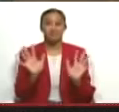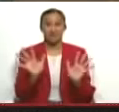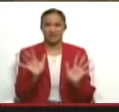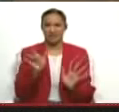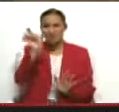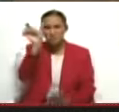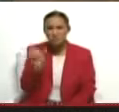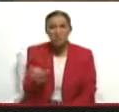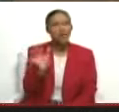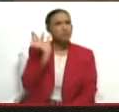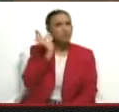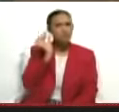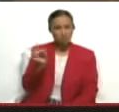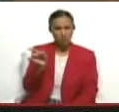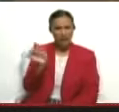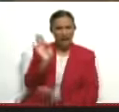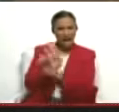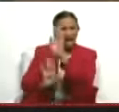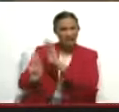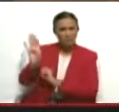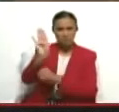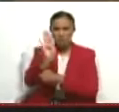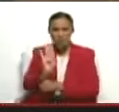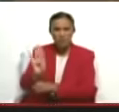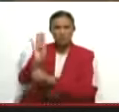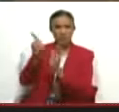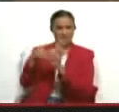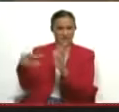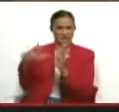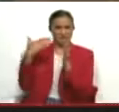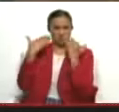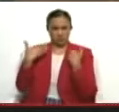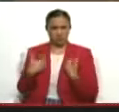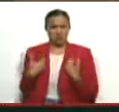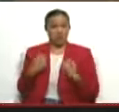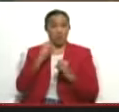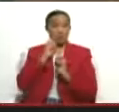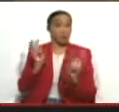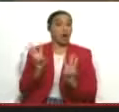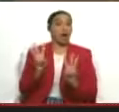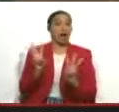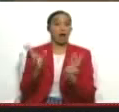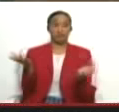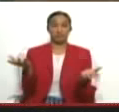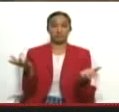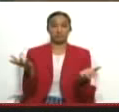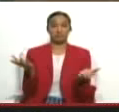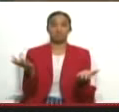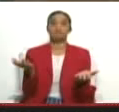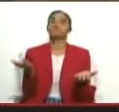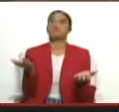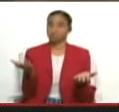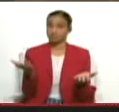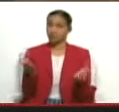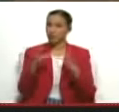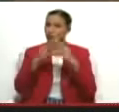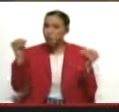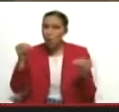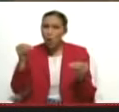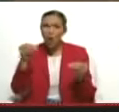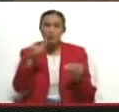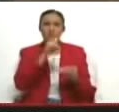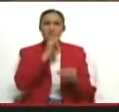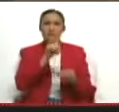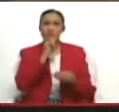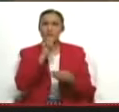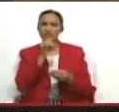de Derechos Humanos entonces tenga Oye esto es sorprendente tenga todo esto acopiado esto no tiene